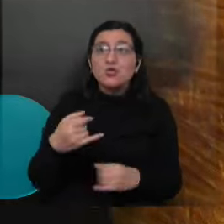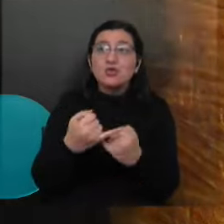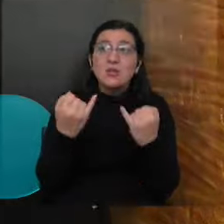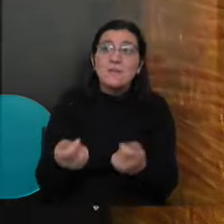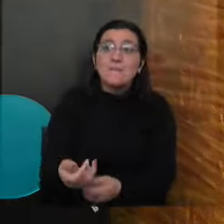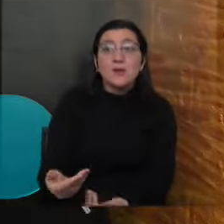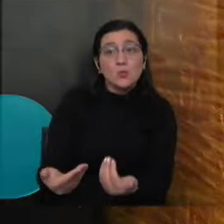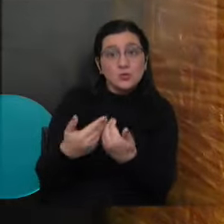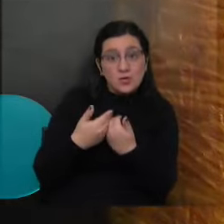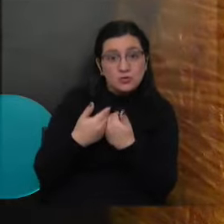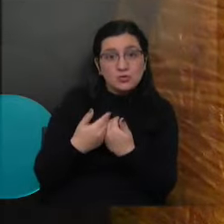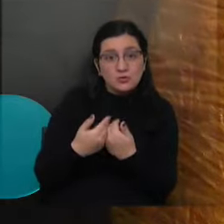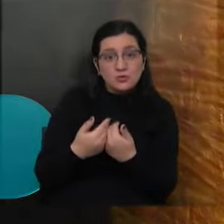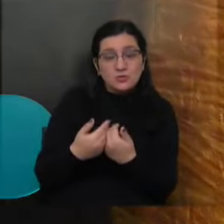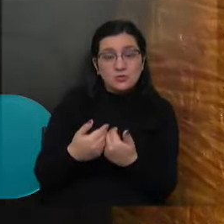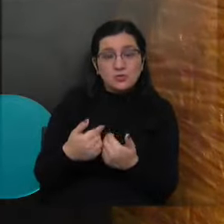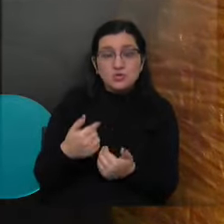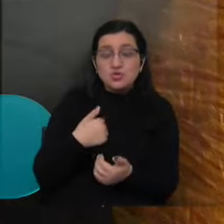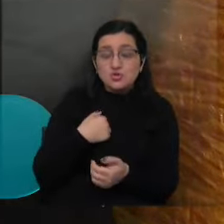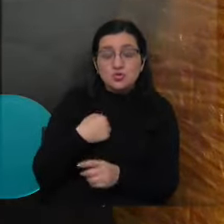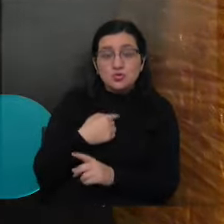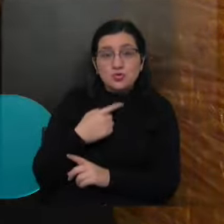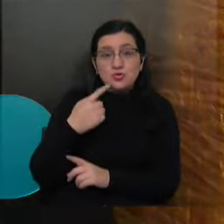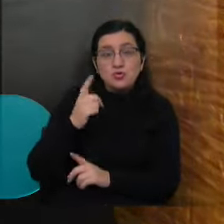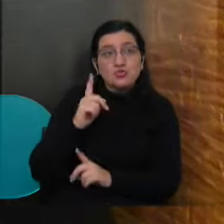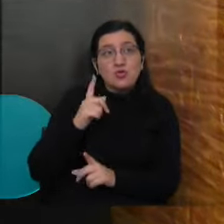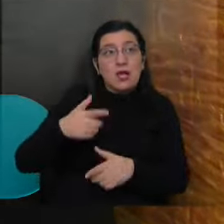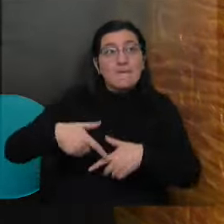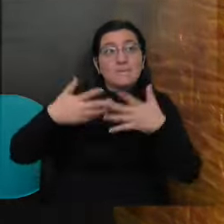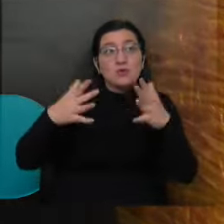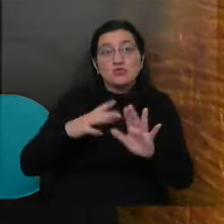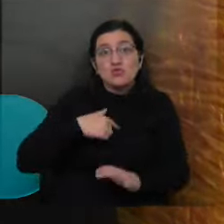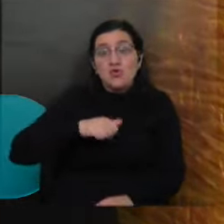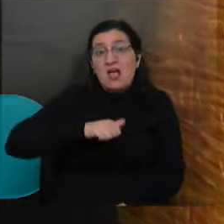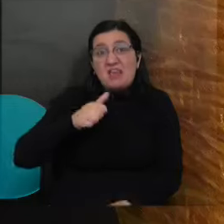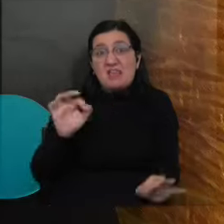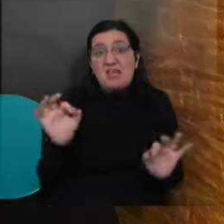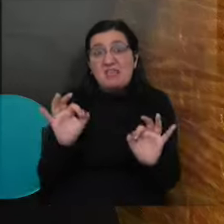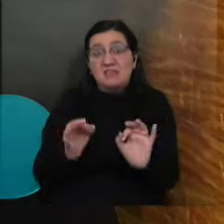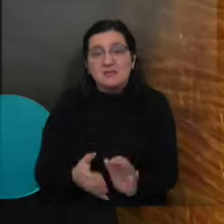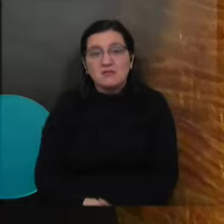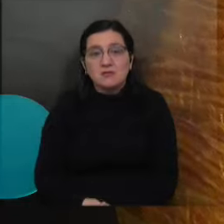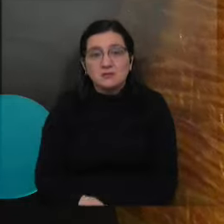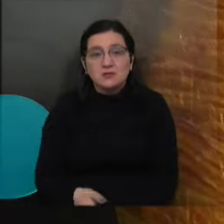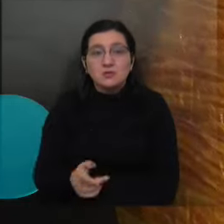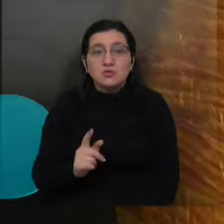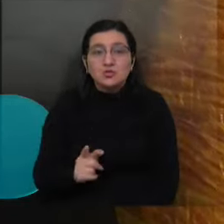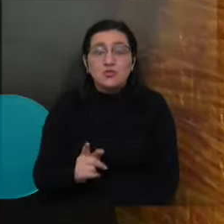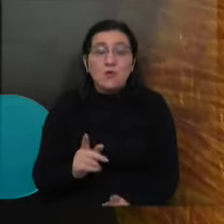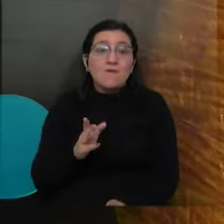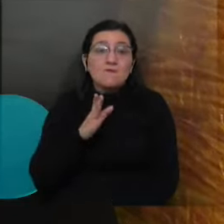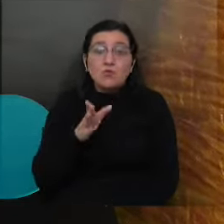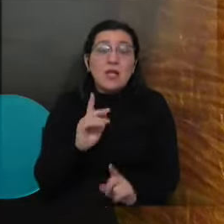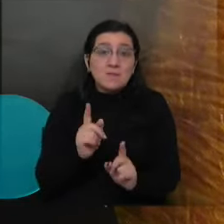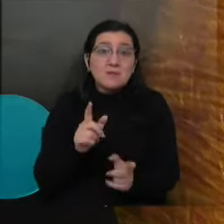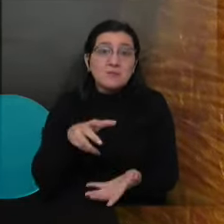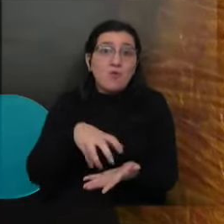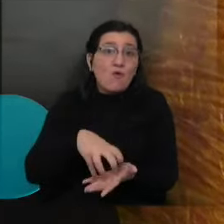me preguntaron eso le digo no pero yo no me considero campeón digamos yo no he ganado nada todavía viste digo sigo parando en el mismo barco los mismos de